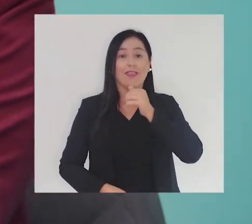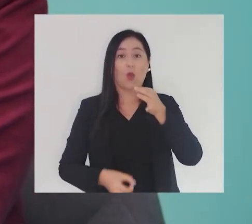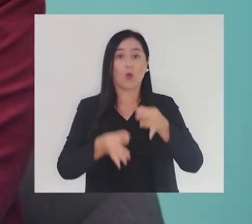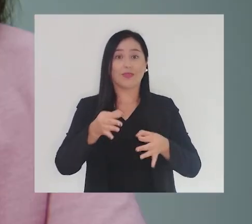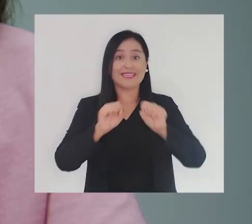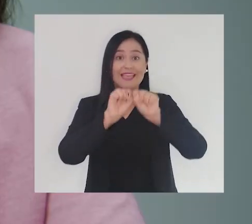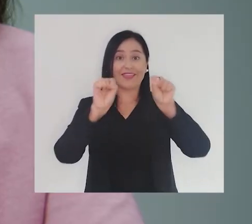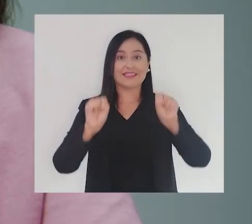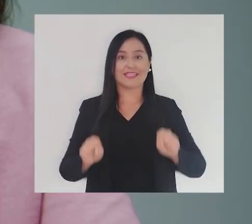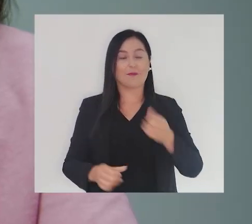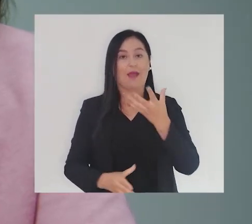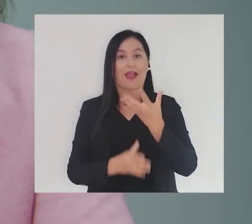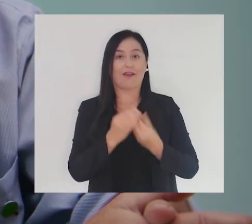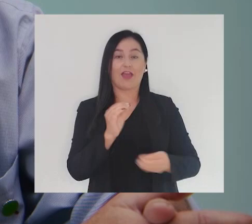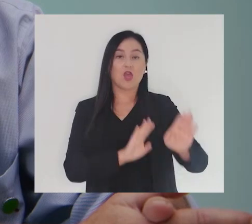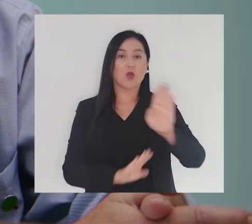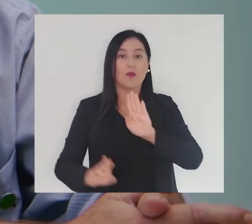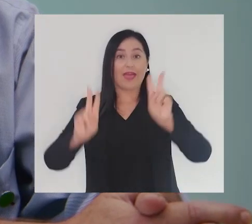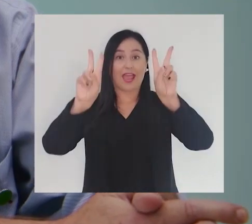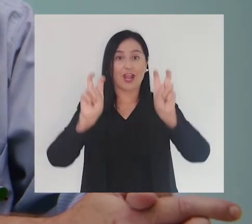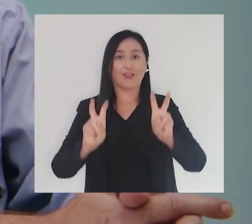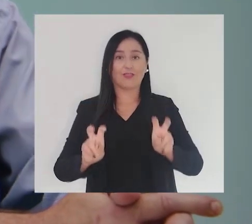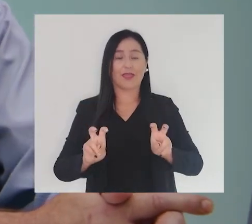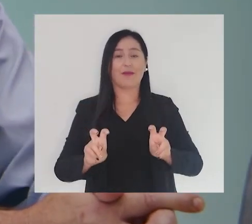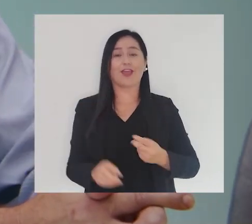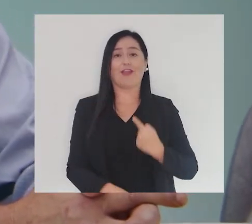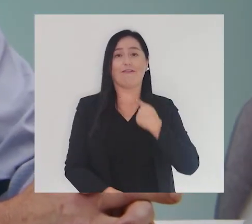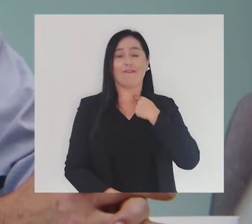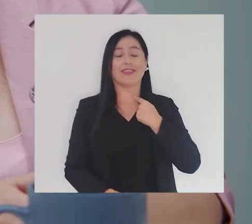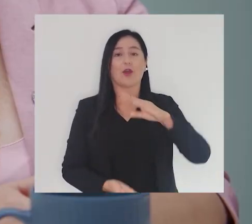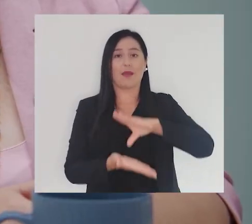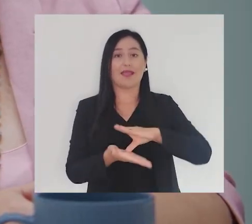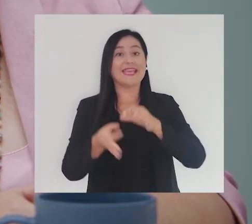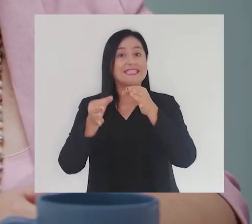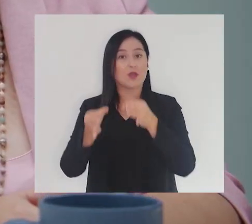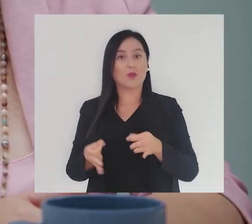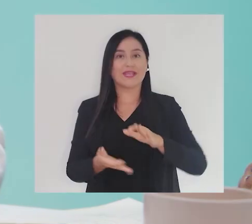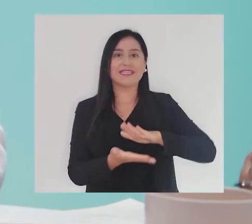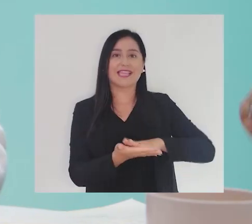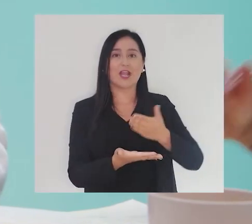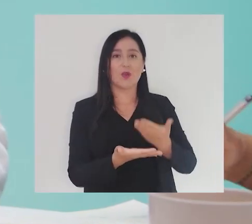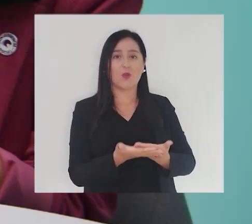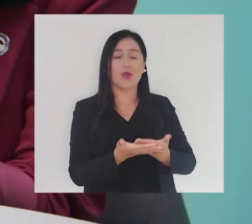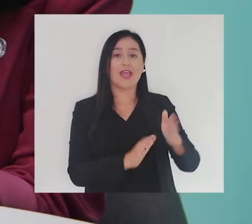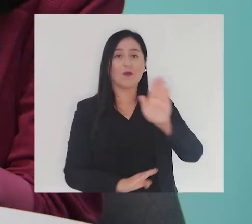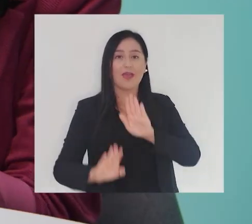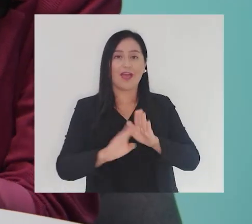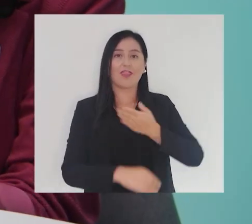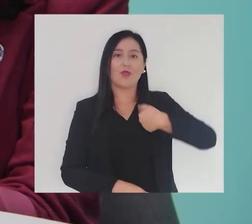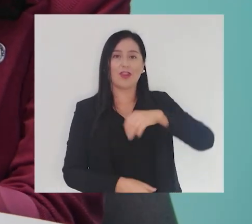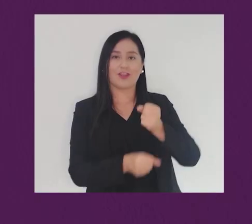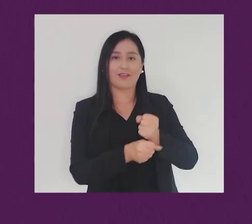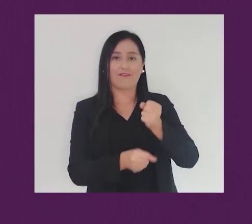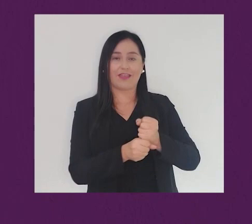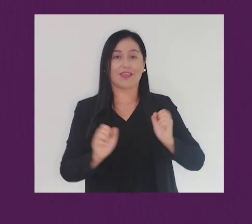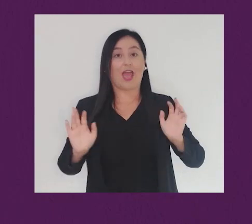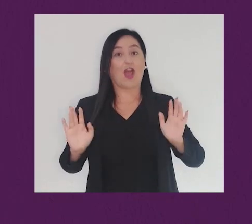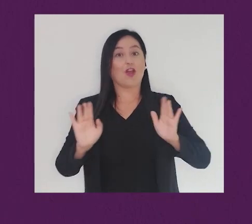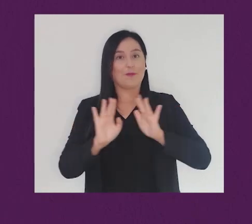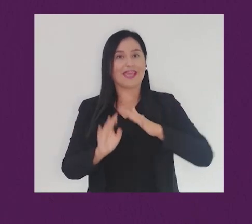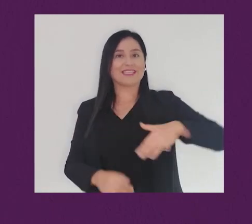del sistema y protegernos en las materias que más nos afectan como país seguridad salud y la protección de nuestro trabajo